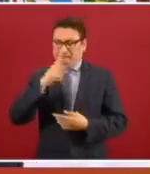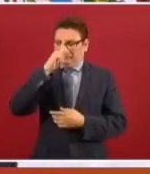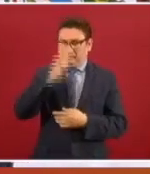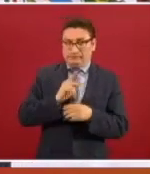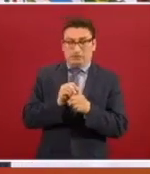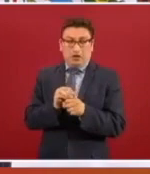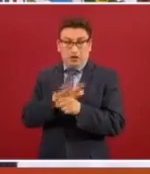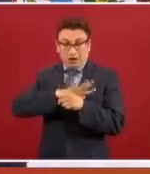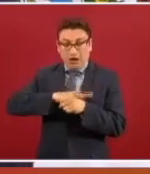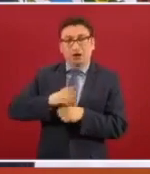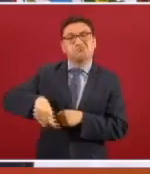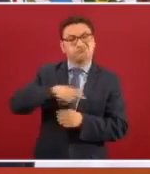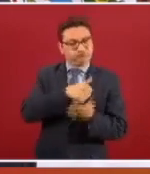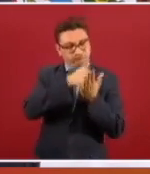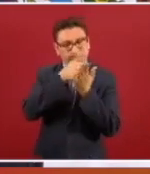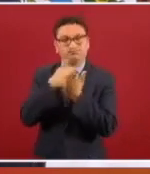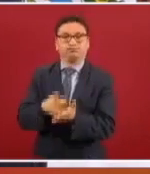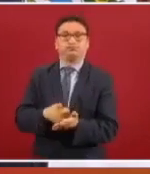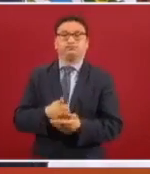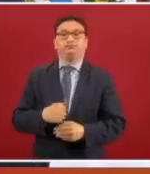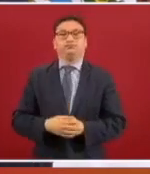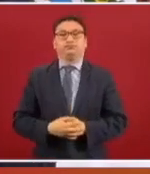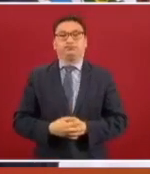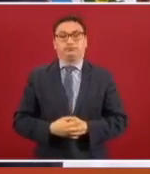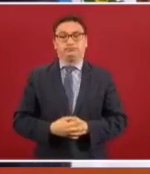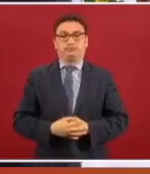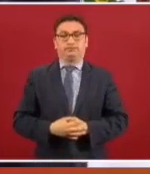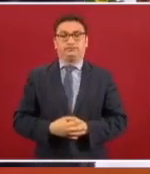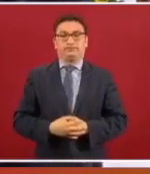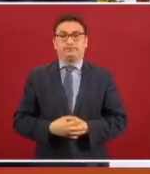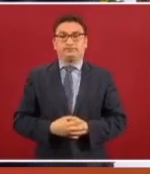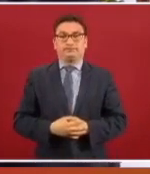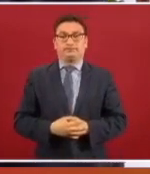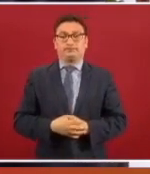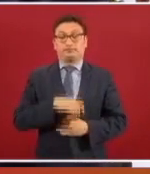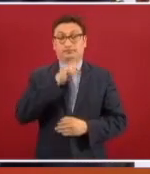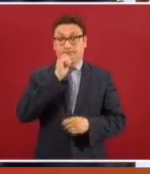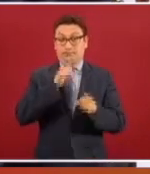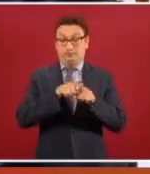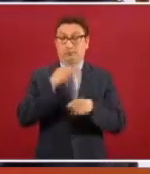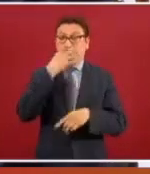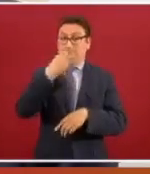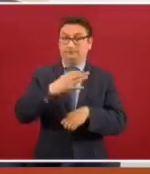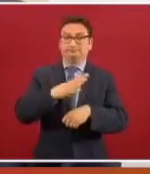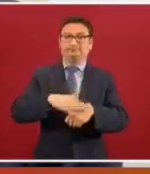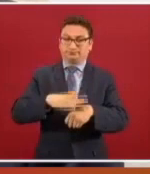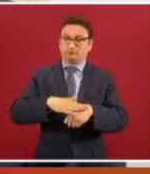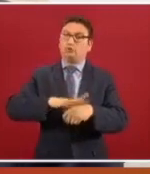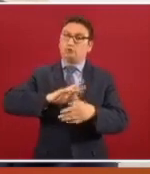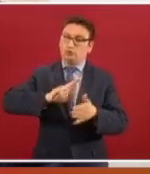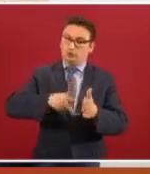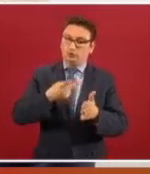epidemia del coronavirus. También informo, repito, que se